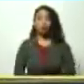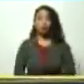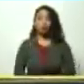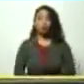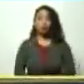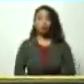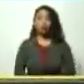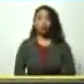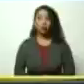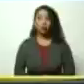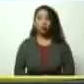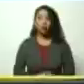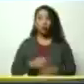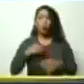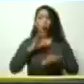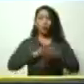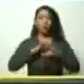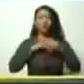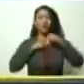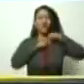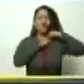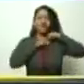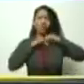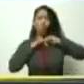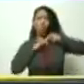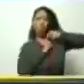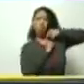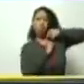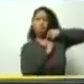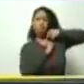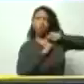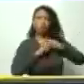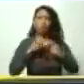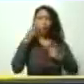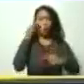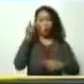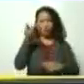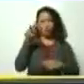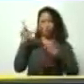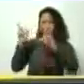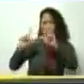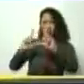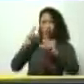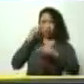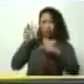Bueno, porque la corbata queda torcida, ¿verdad? Me estoy viendo en televisión.